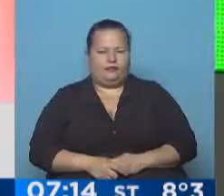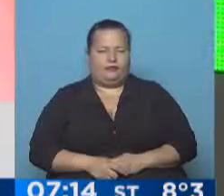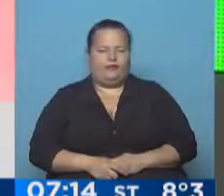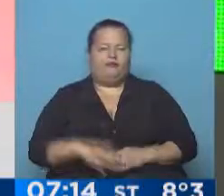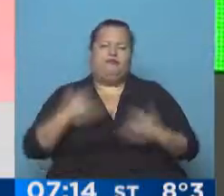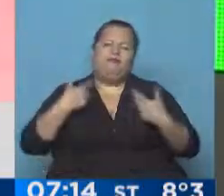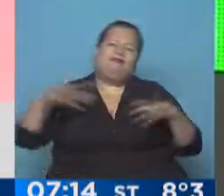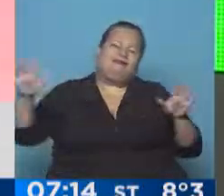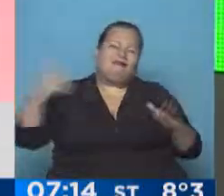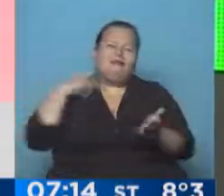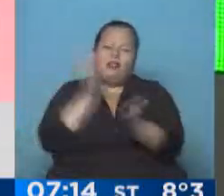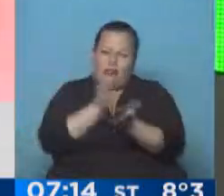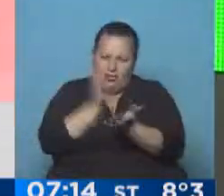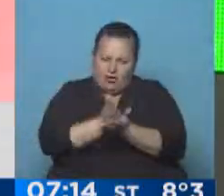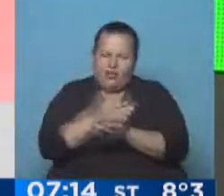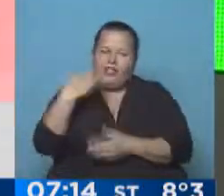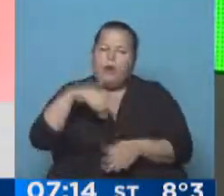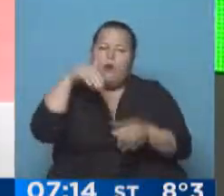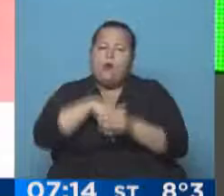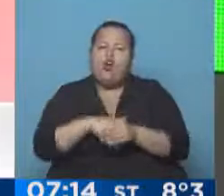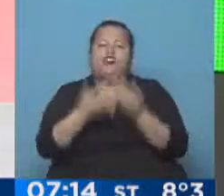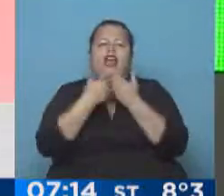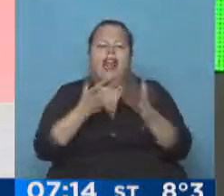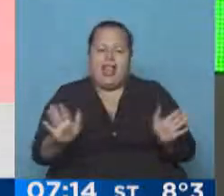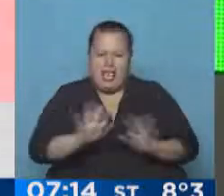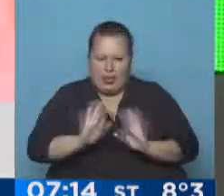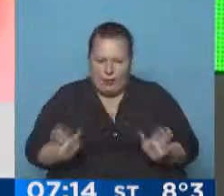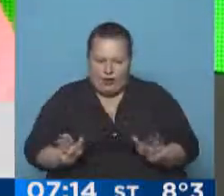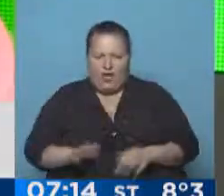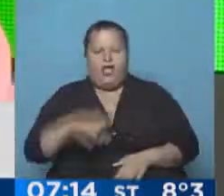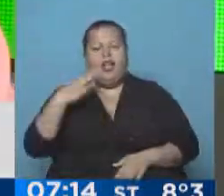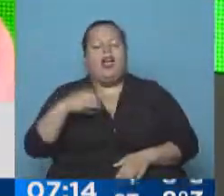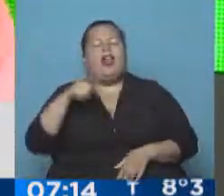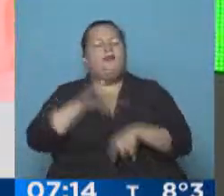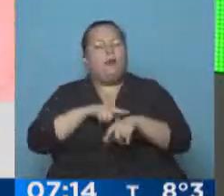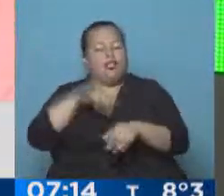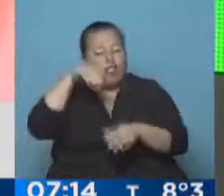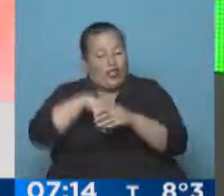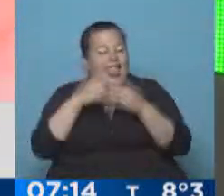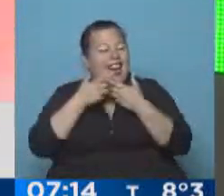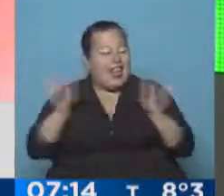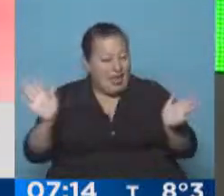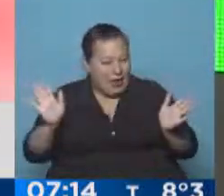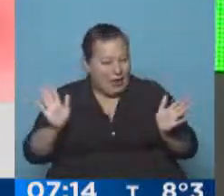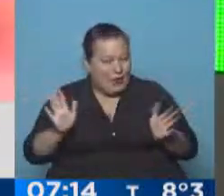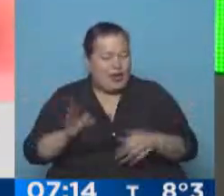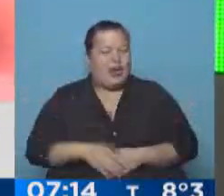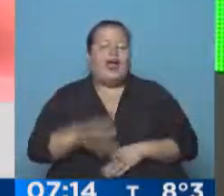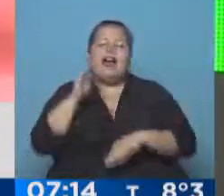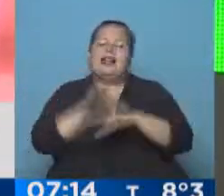Reneguemos de nuestro derecho a elegir en libertad, el ejercicio de la libertad con